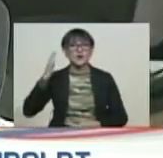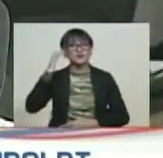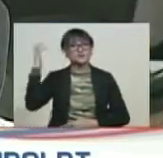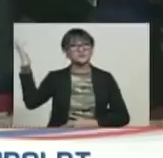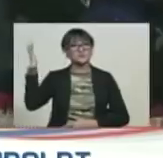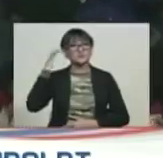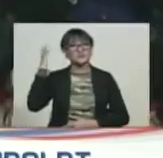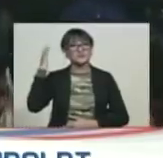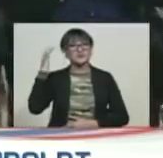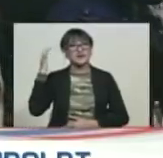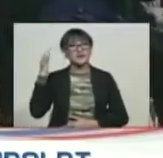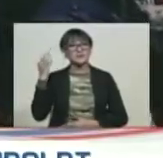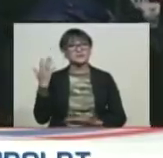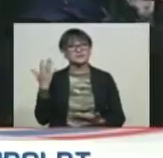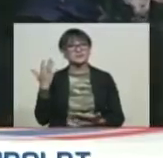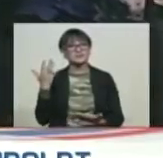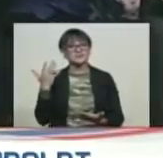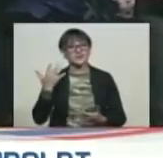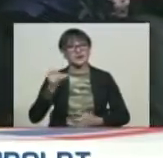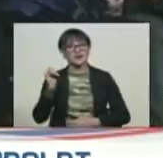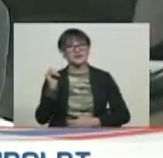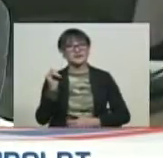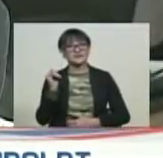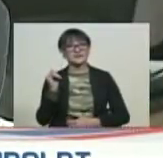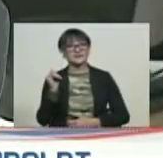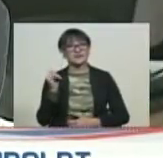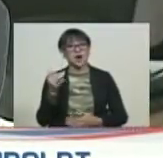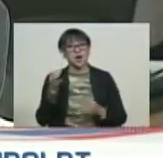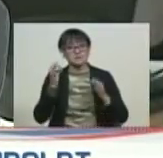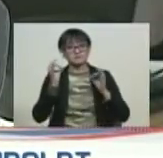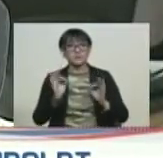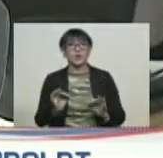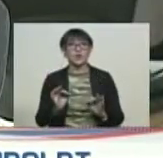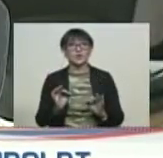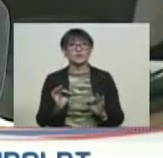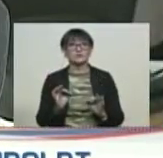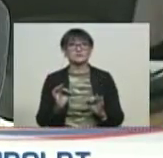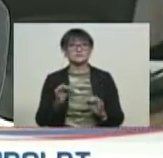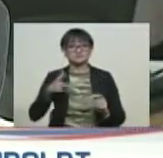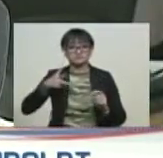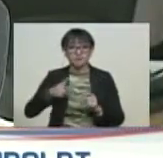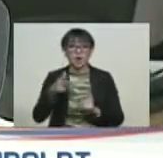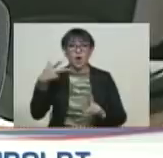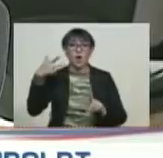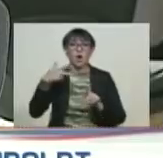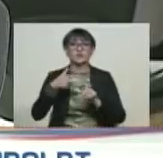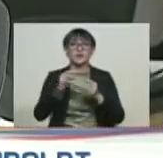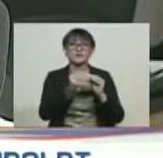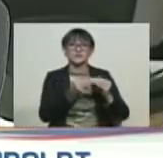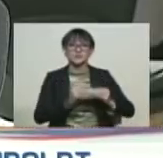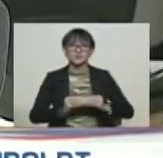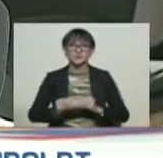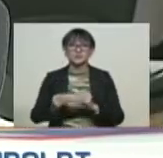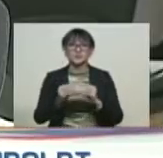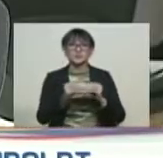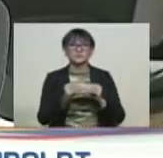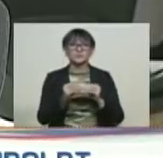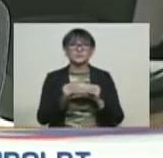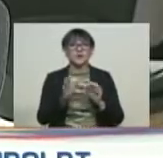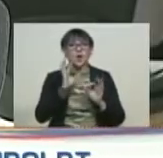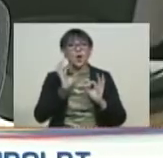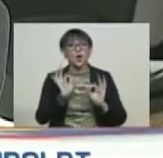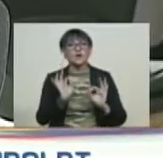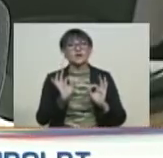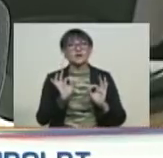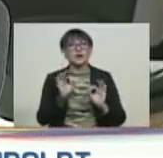soñado y jamás haya existido. Dejo oficialmente reinaugurado y restaurado de manera